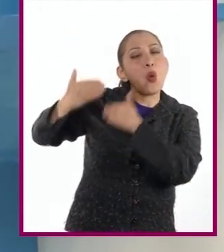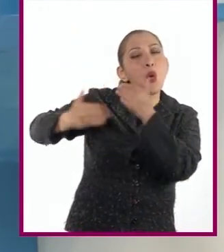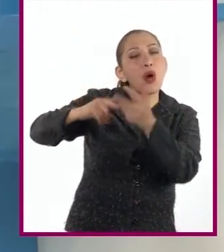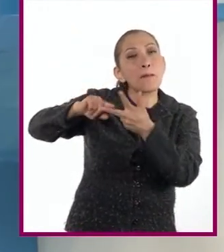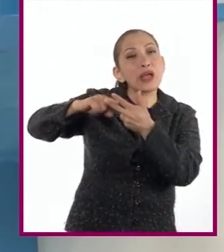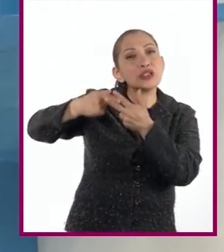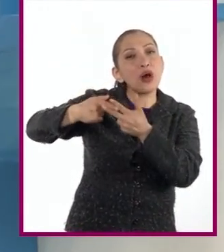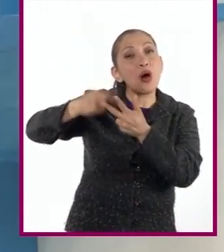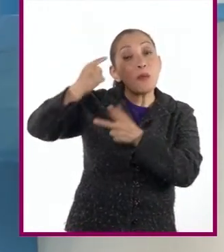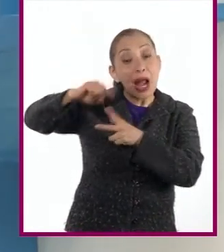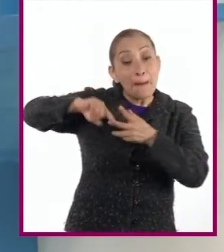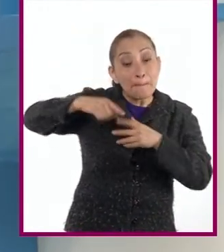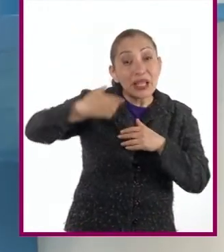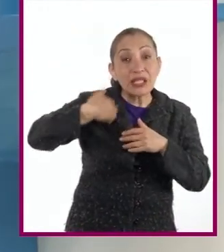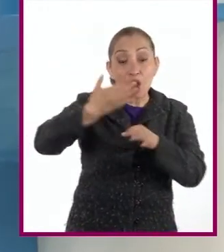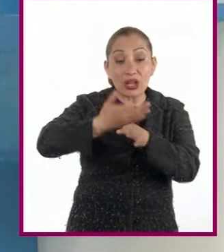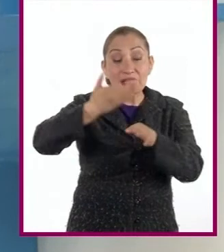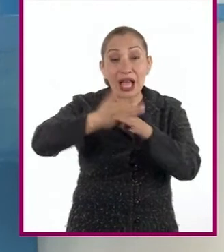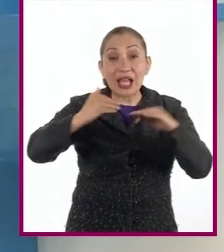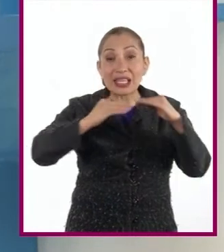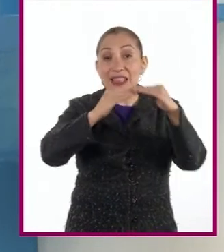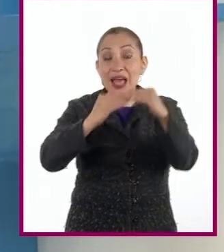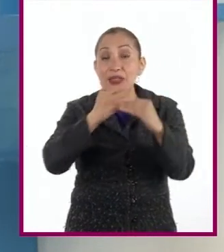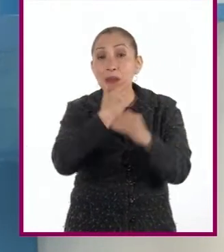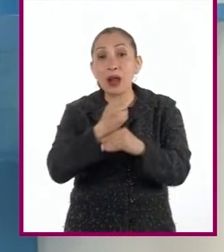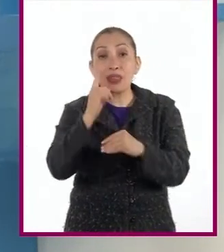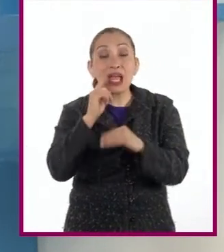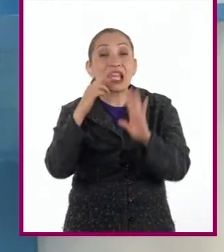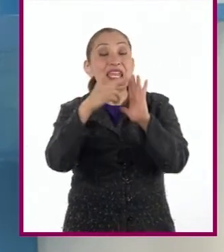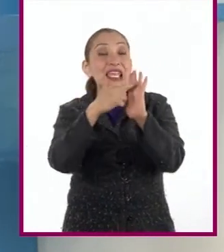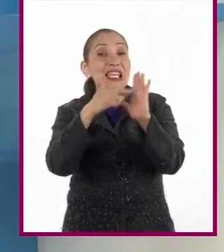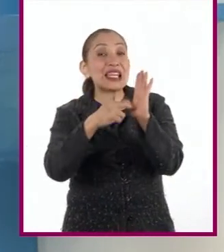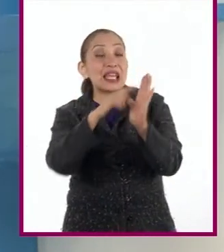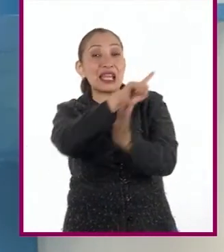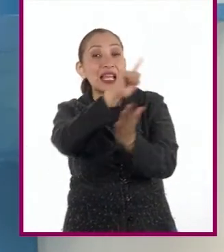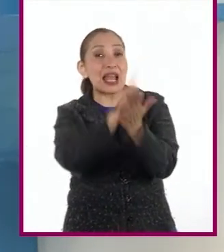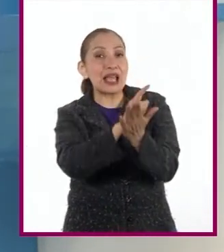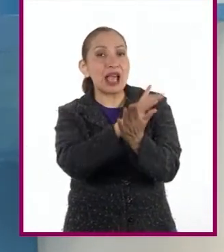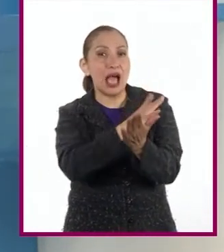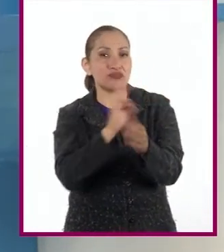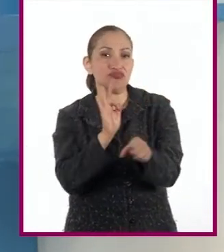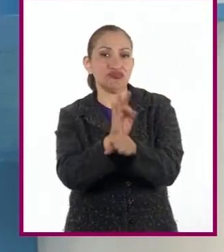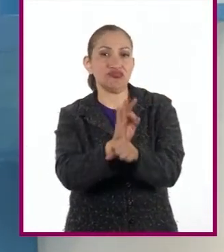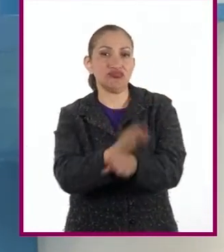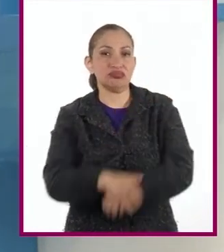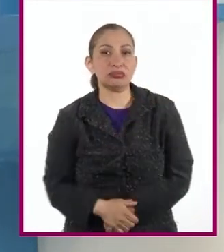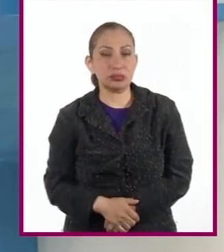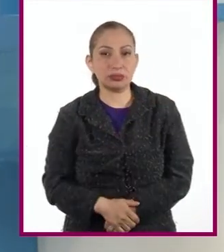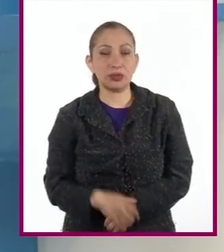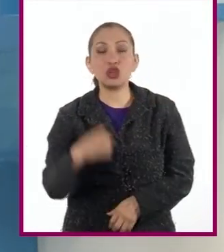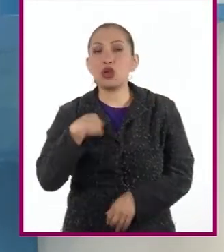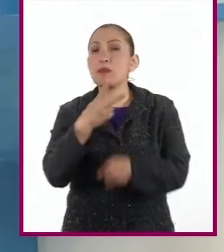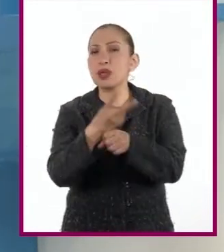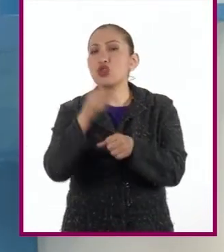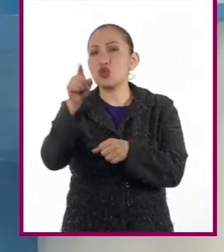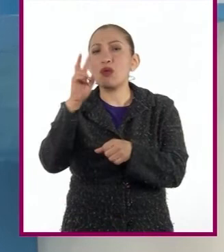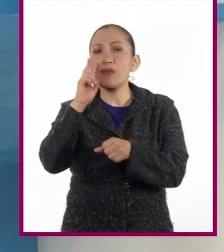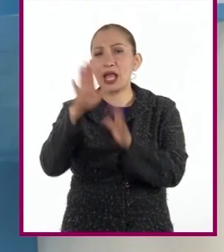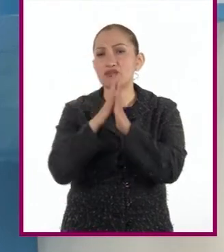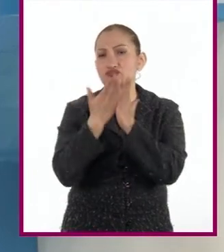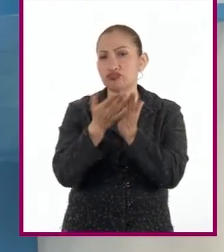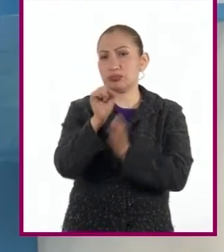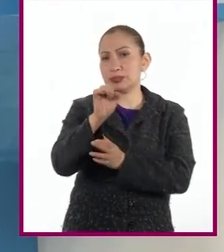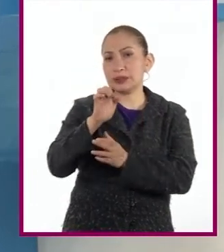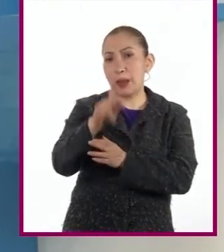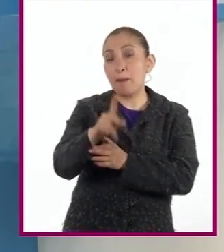pauta para que surgiera la equidad de género y el marco normativo que la garantiza. Les invito a consultar su libro de